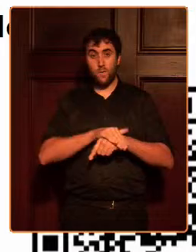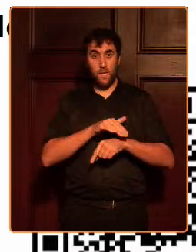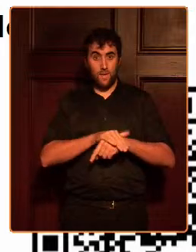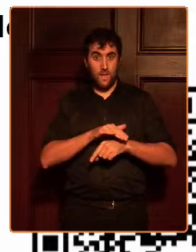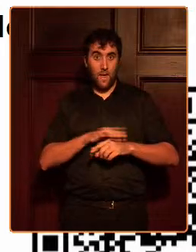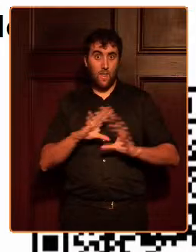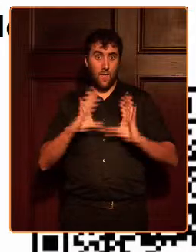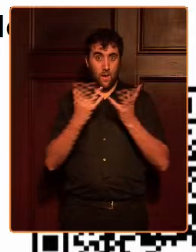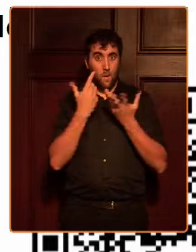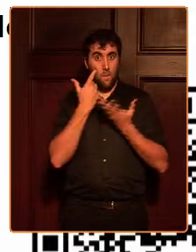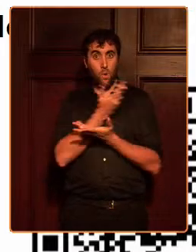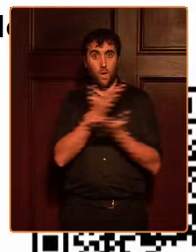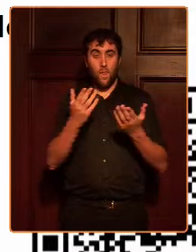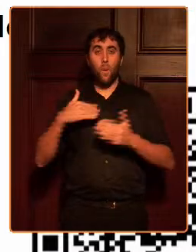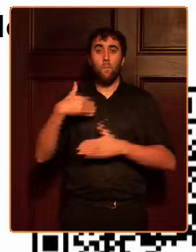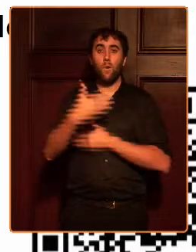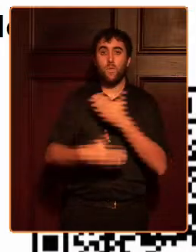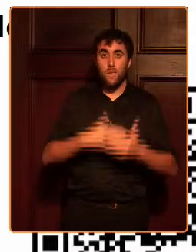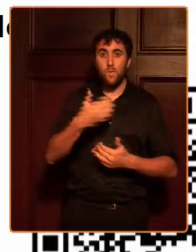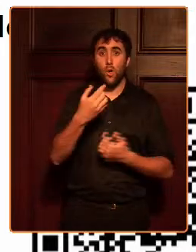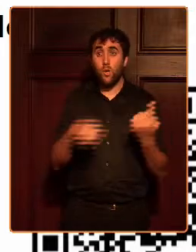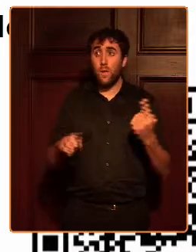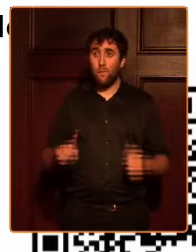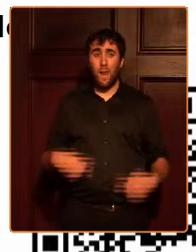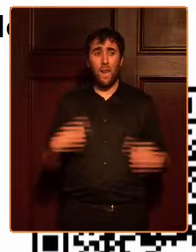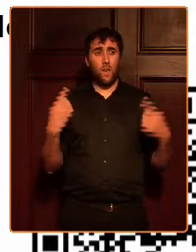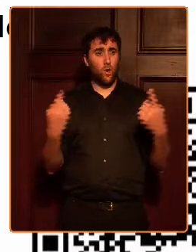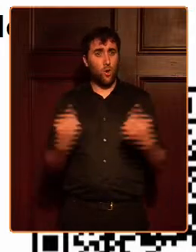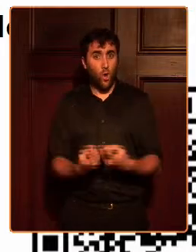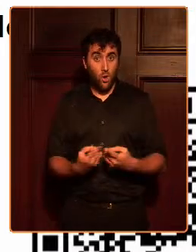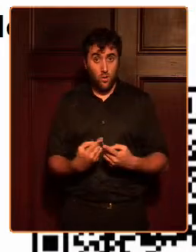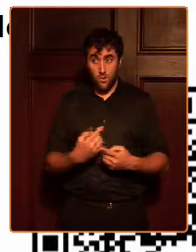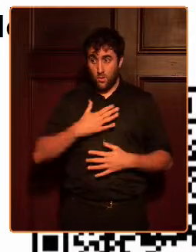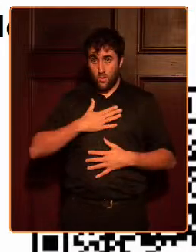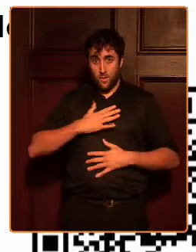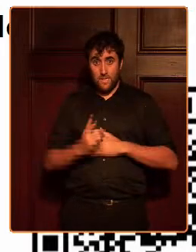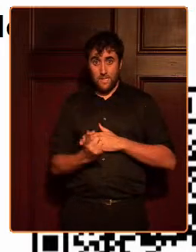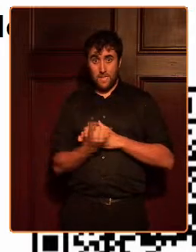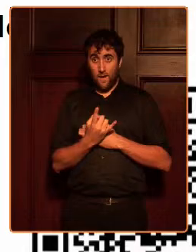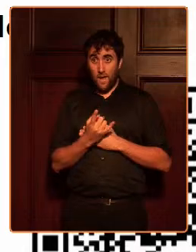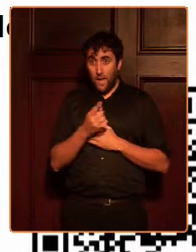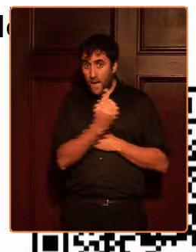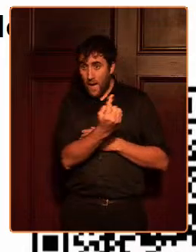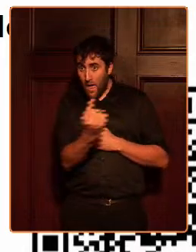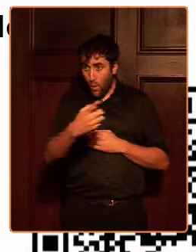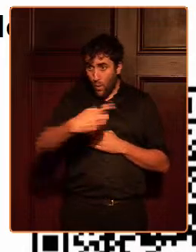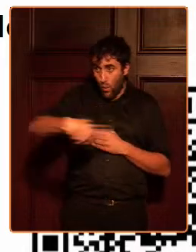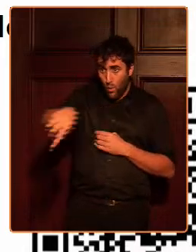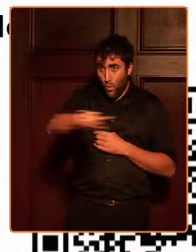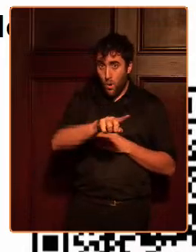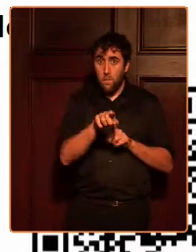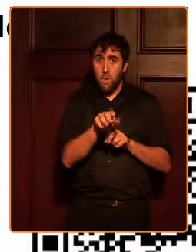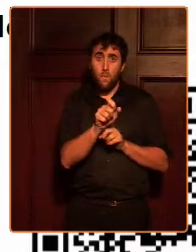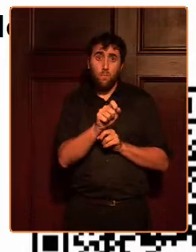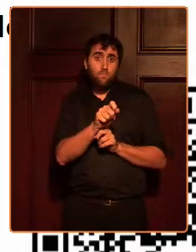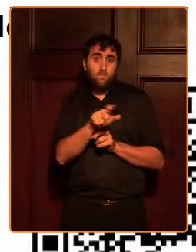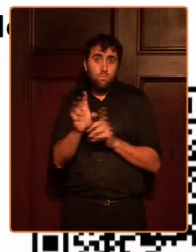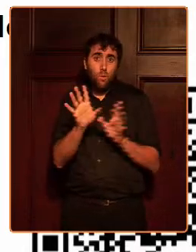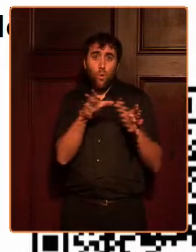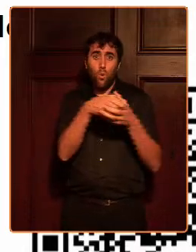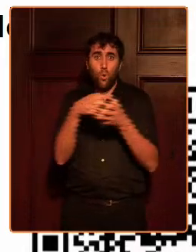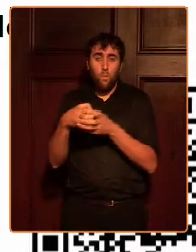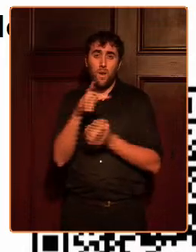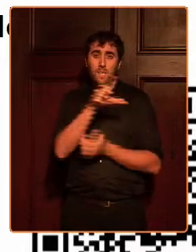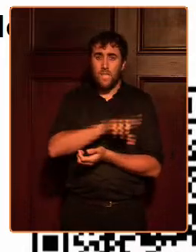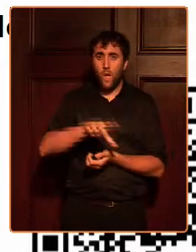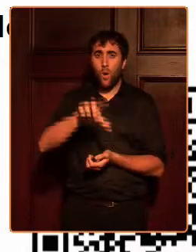y fortaleciendo los procesos para que todos, nosotros desde Ceibal y cada persona desde su comunidad